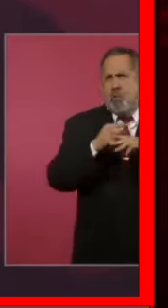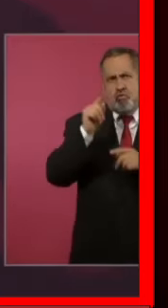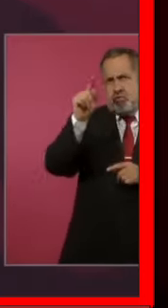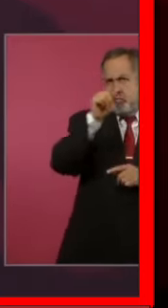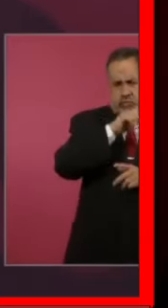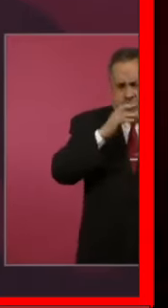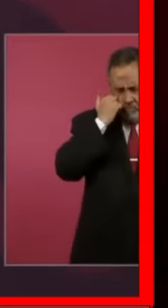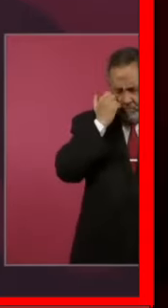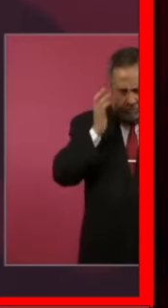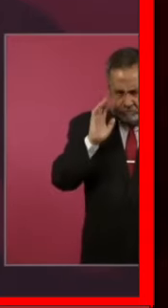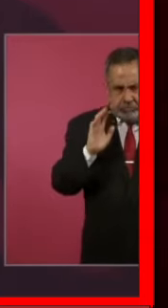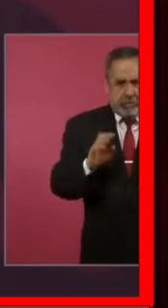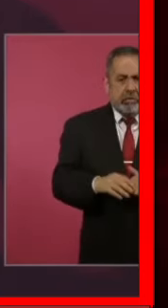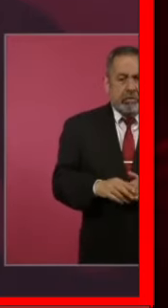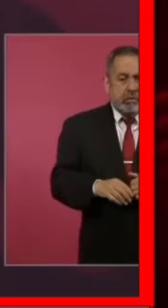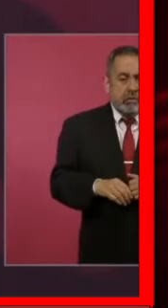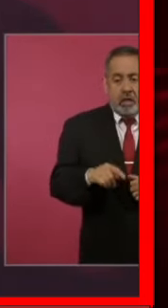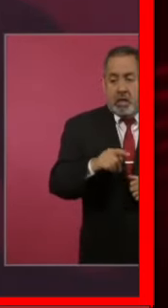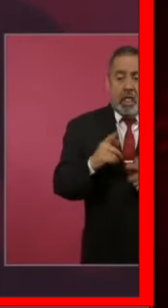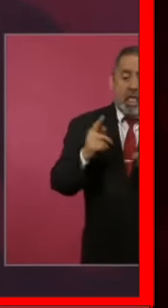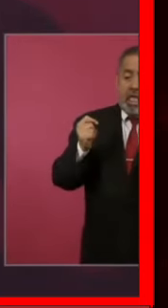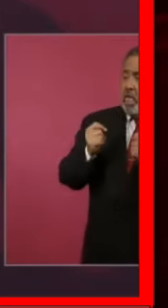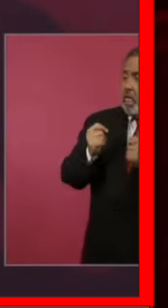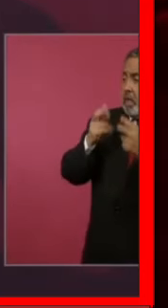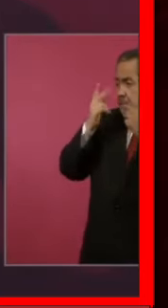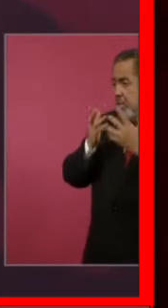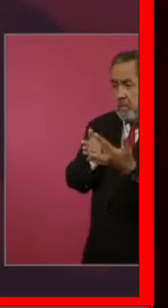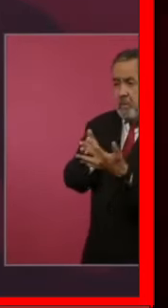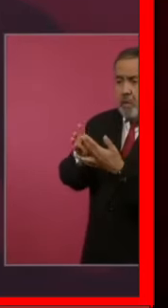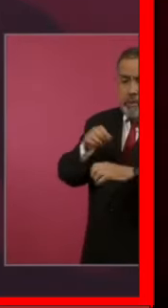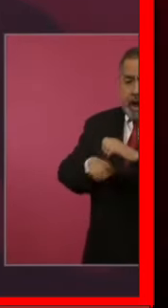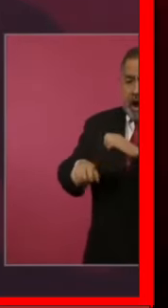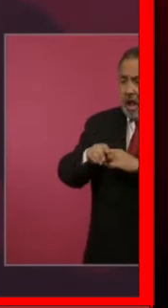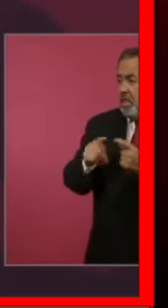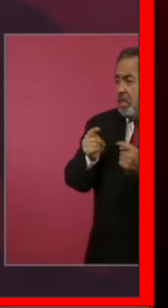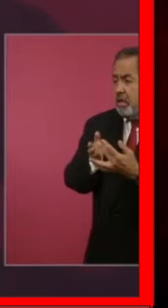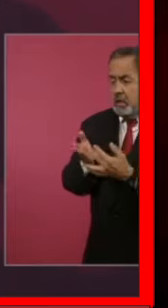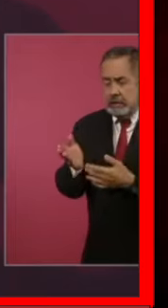eh irrumpiendo en una embajada